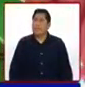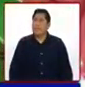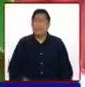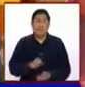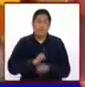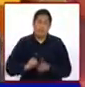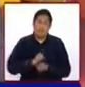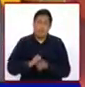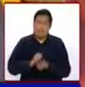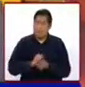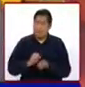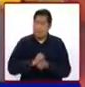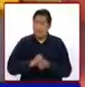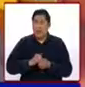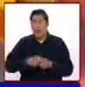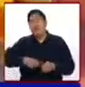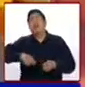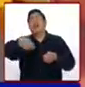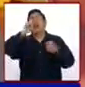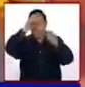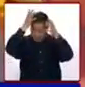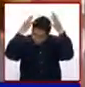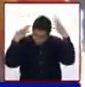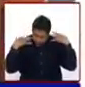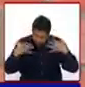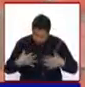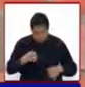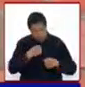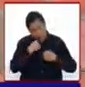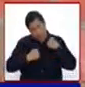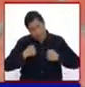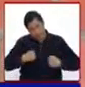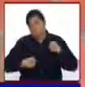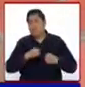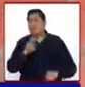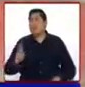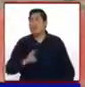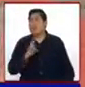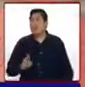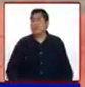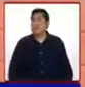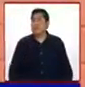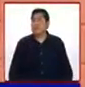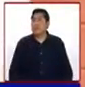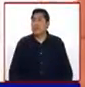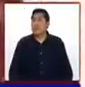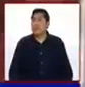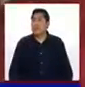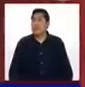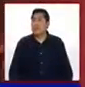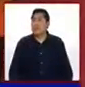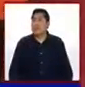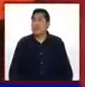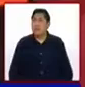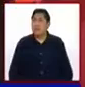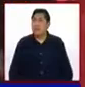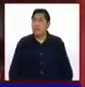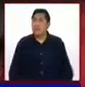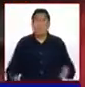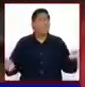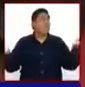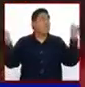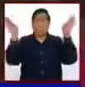Este para lavar, ducharse, ¿no ves? Sí. Este me utilizo, mira. Después me meto aquí. Ay, me coloco,